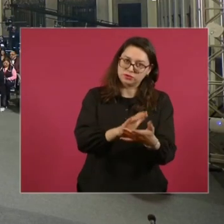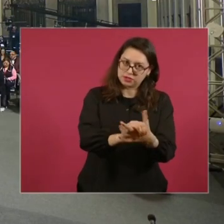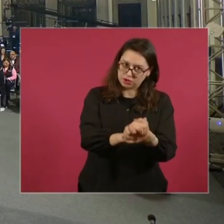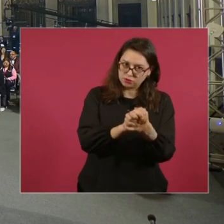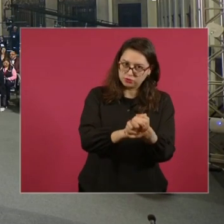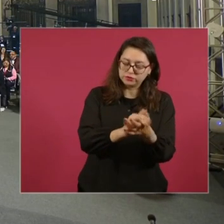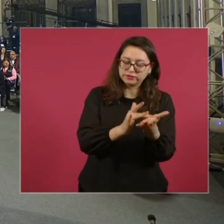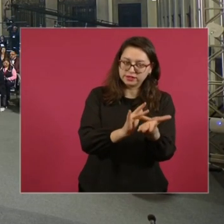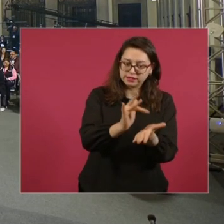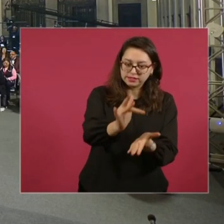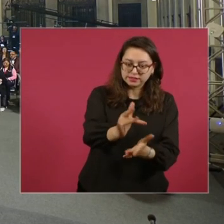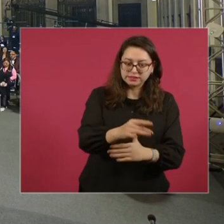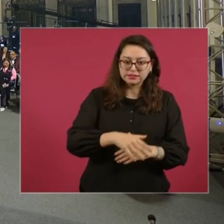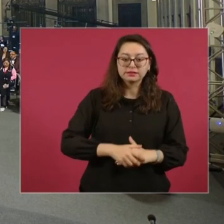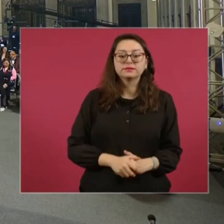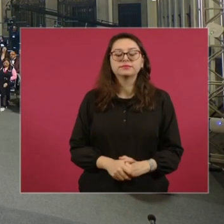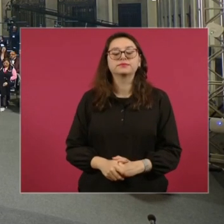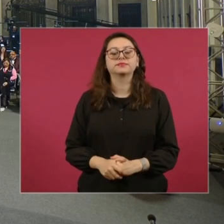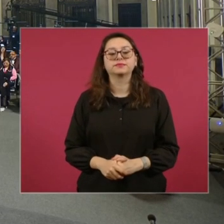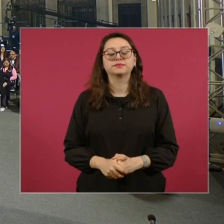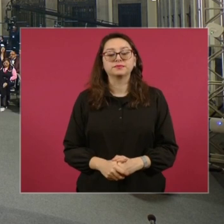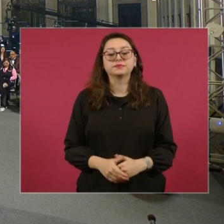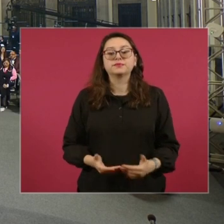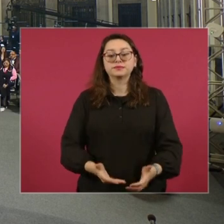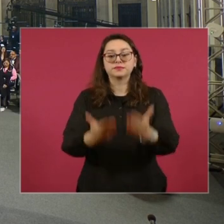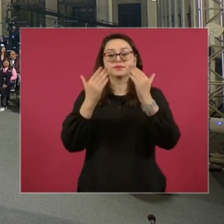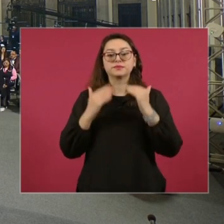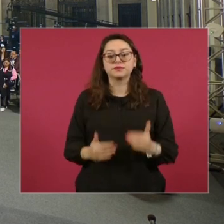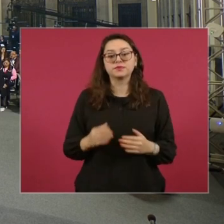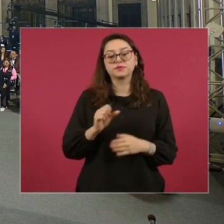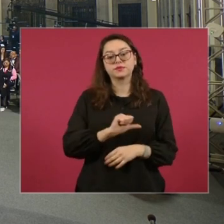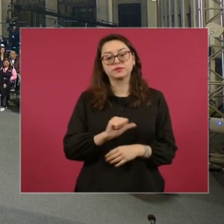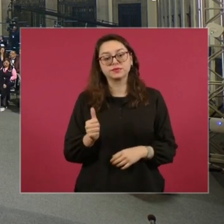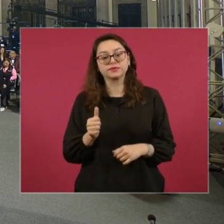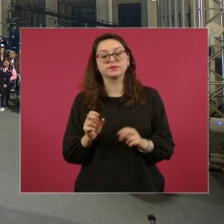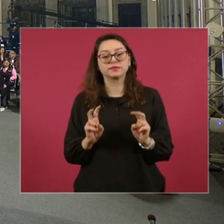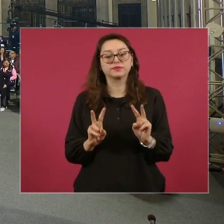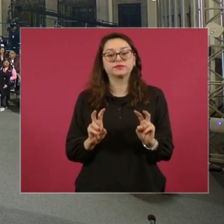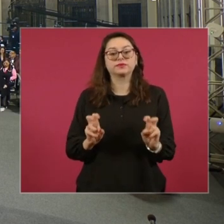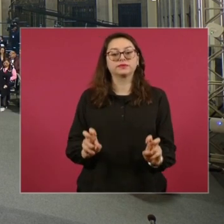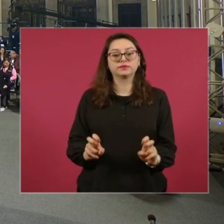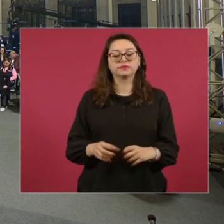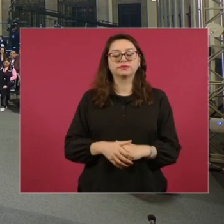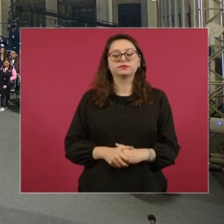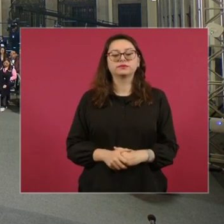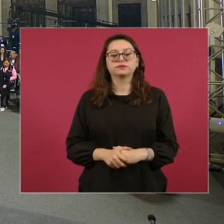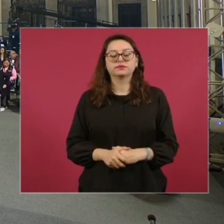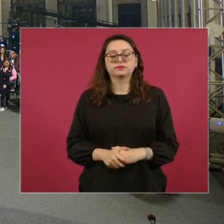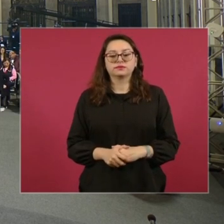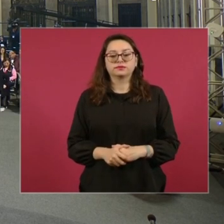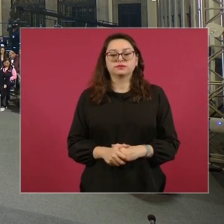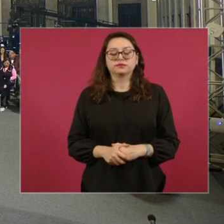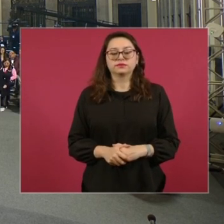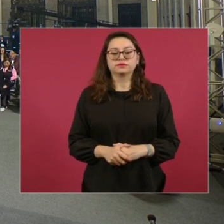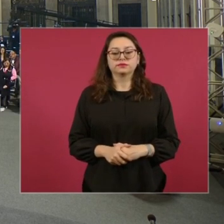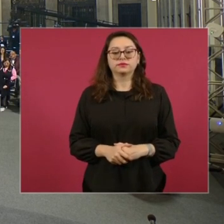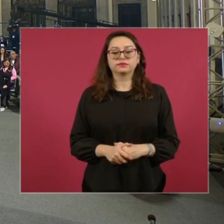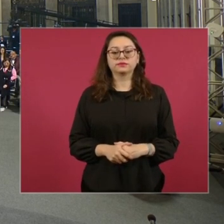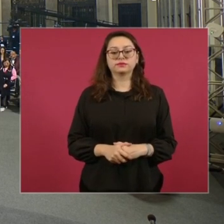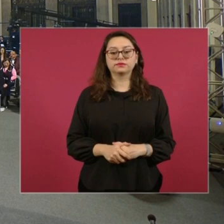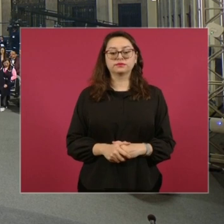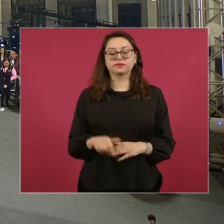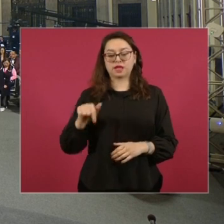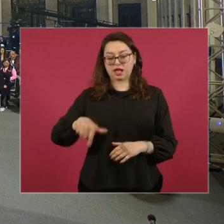Bien, pasando a otro tema, presidente, mi anterior asistencia aquí a la conferencia